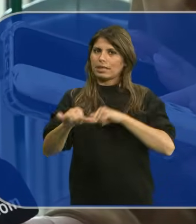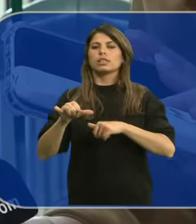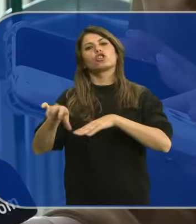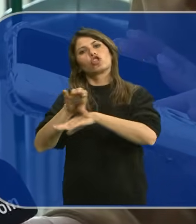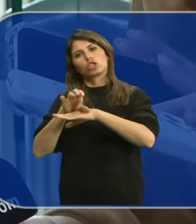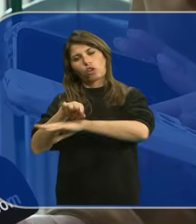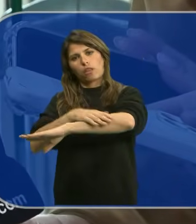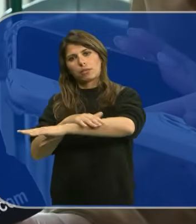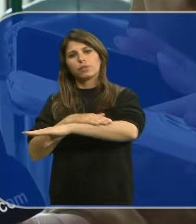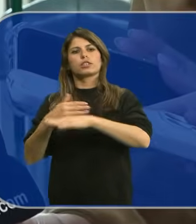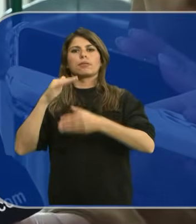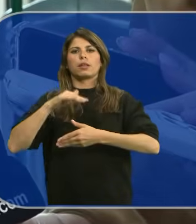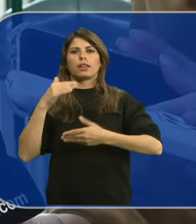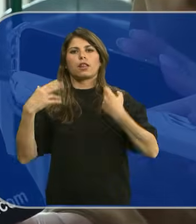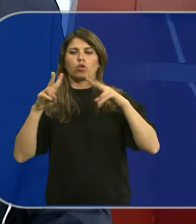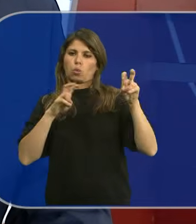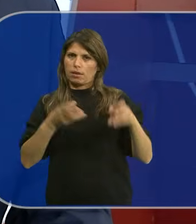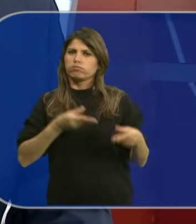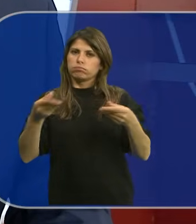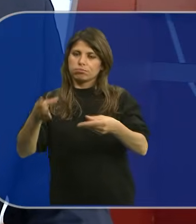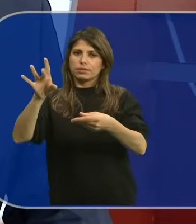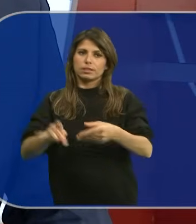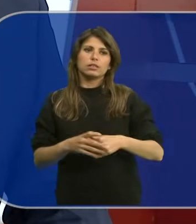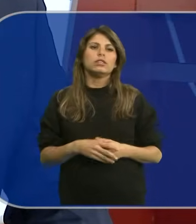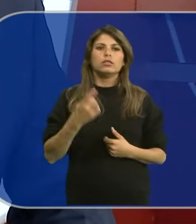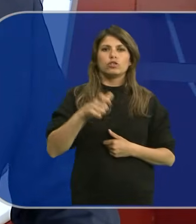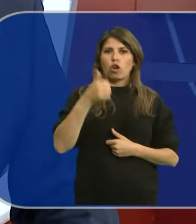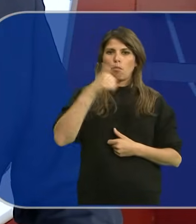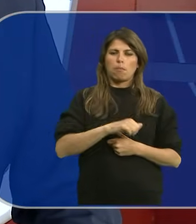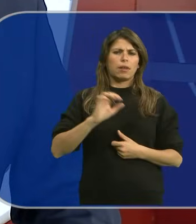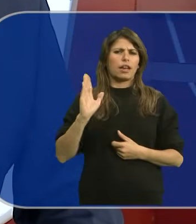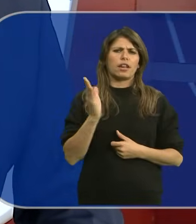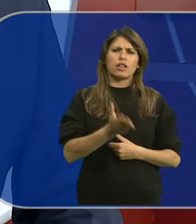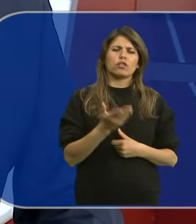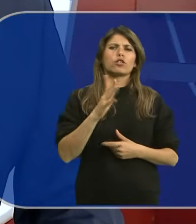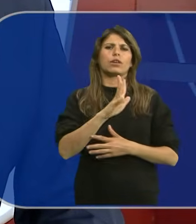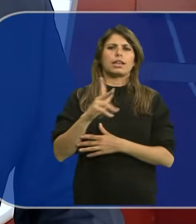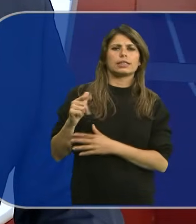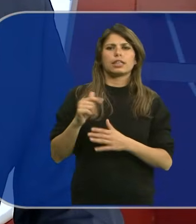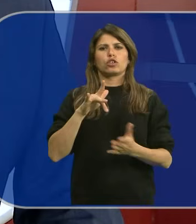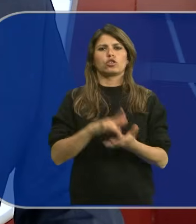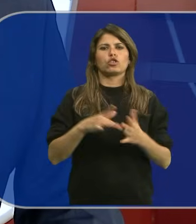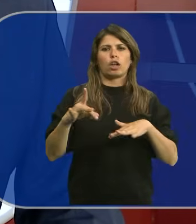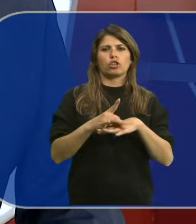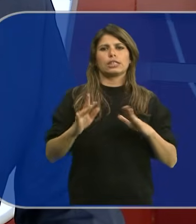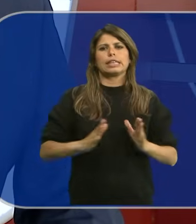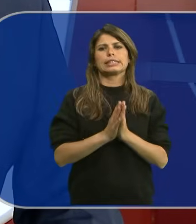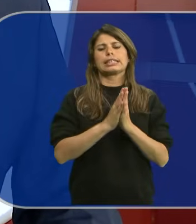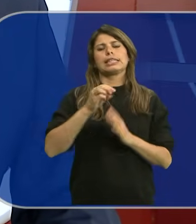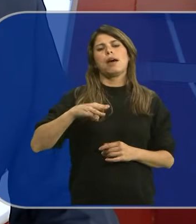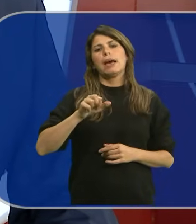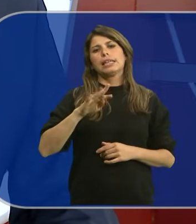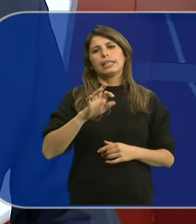Ministros la nueva capacidad ordinaria. Un hombre ha resultado herido tras un violento atraco ocurrido en una joyería de Santa Marta de Tormes,